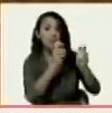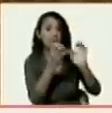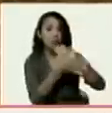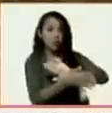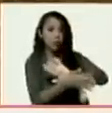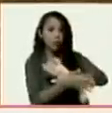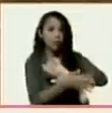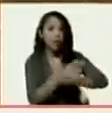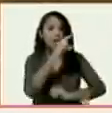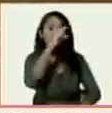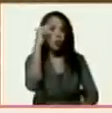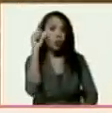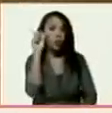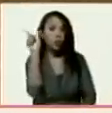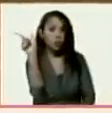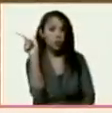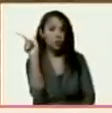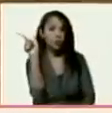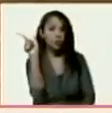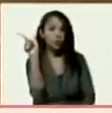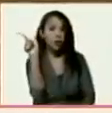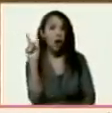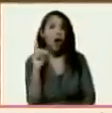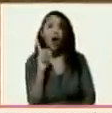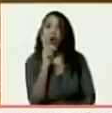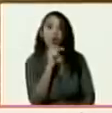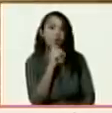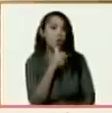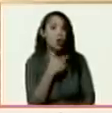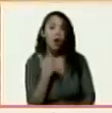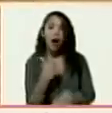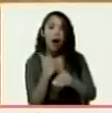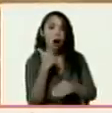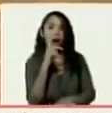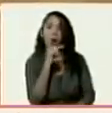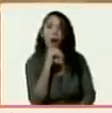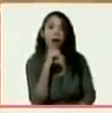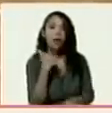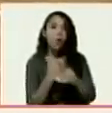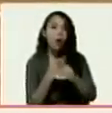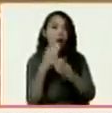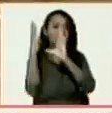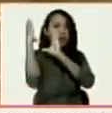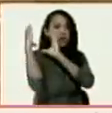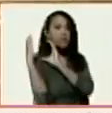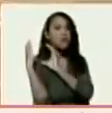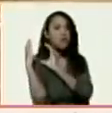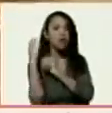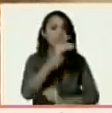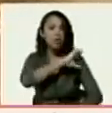El Partido Socialista Unido de Venezuela no está en ningún cargo directivo, en ninguno.